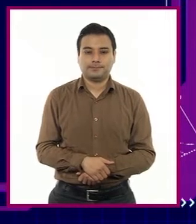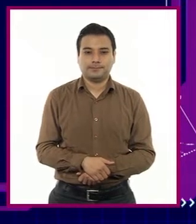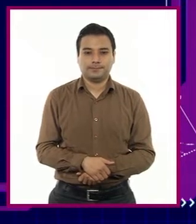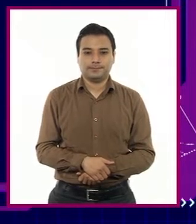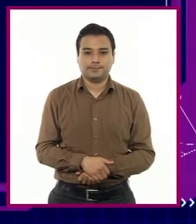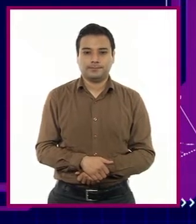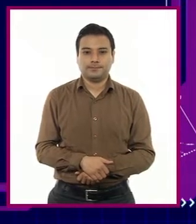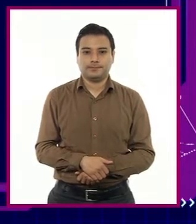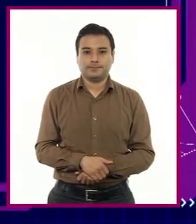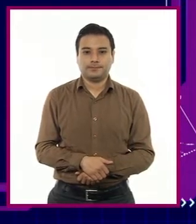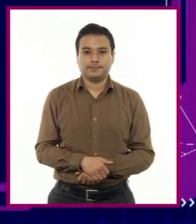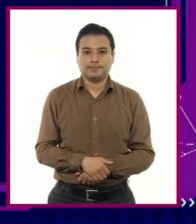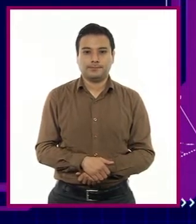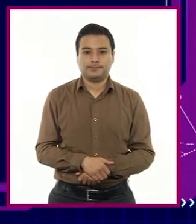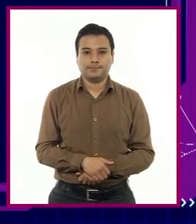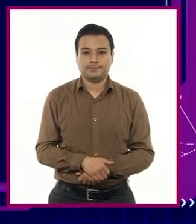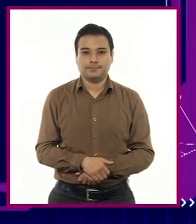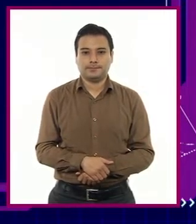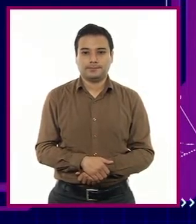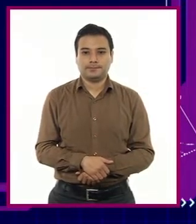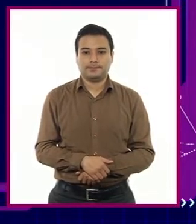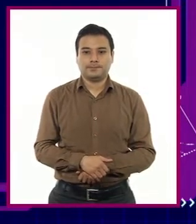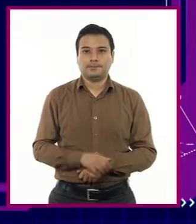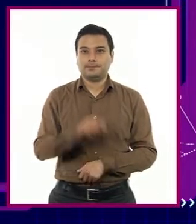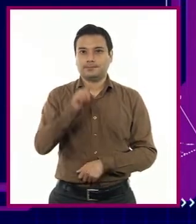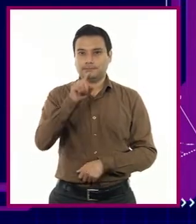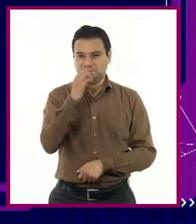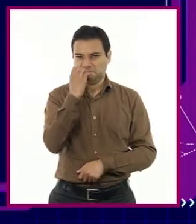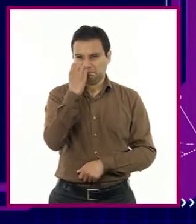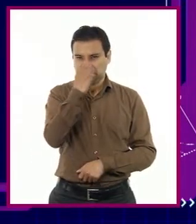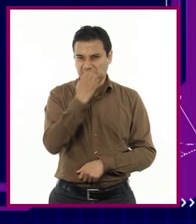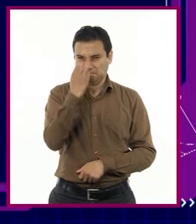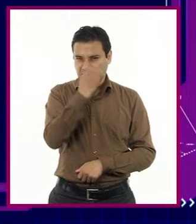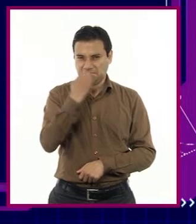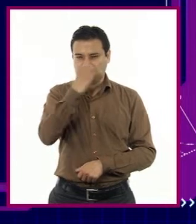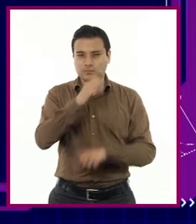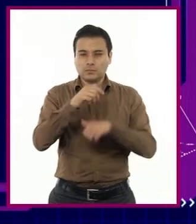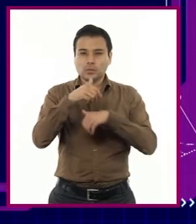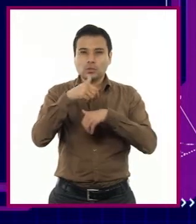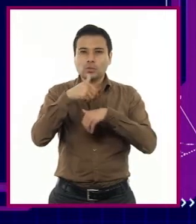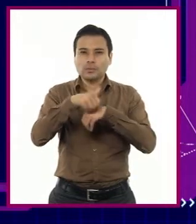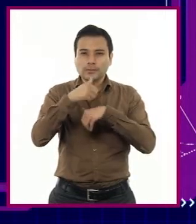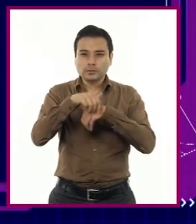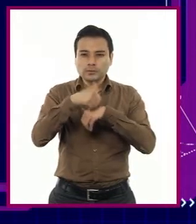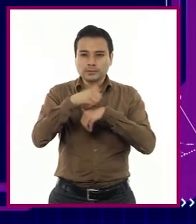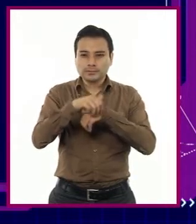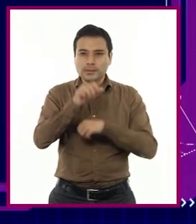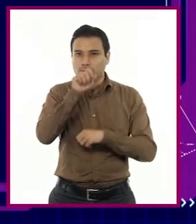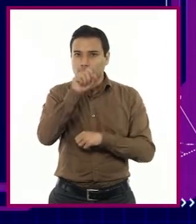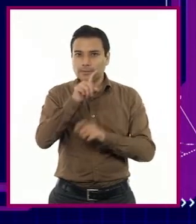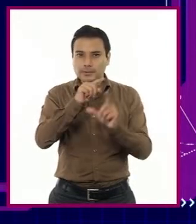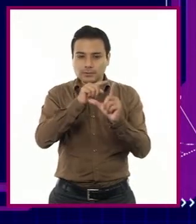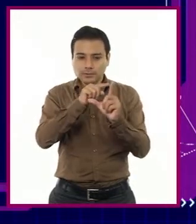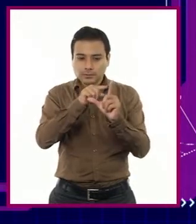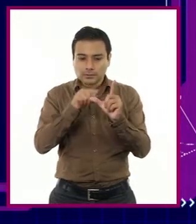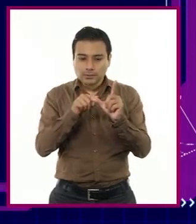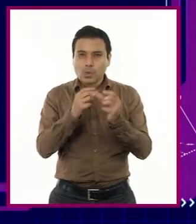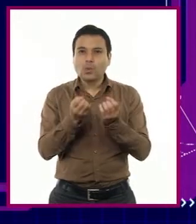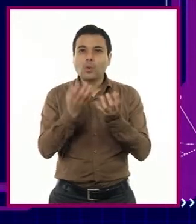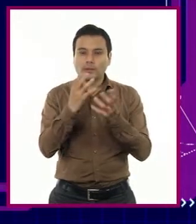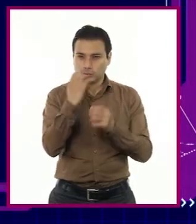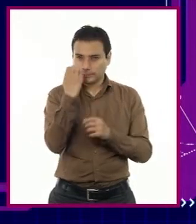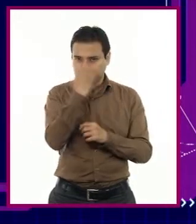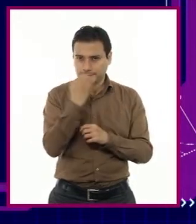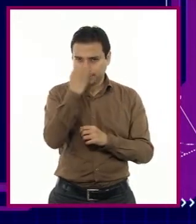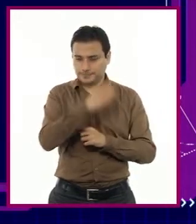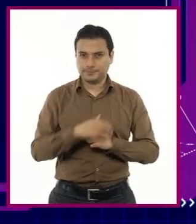imágenes. En todos los triángulos nos da la medida de dos de sus lados y un ángulo, por lo que el criterio a utilizar es